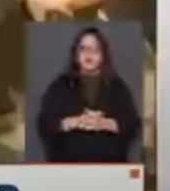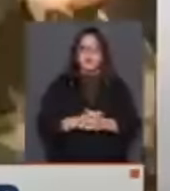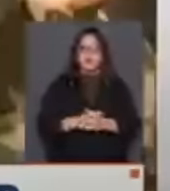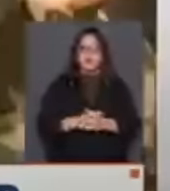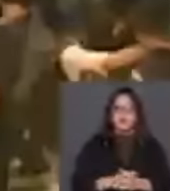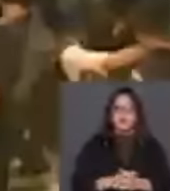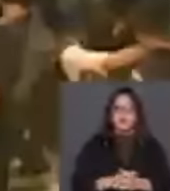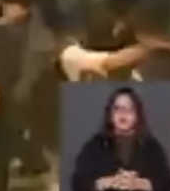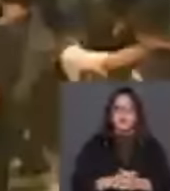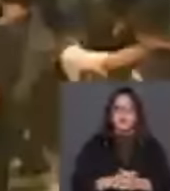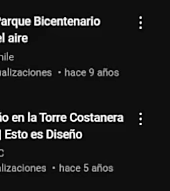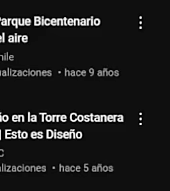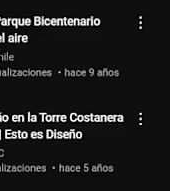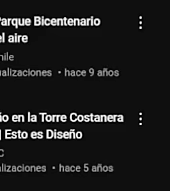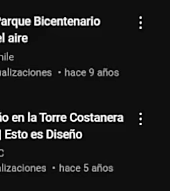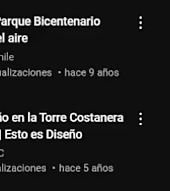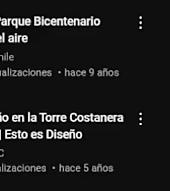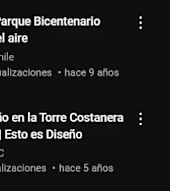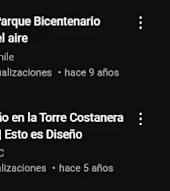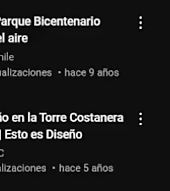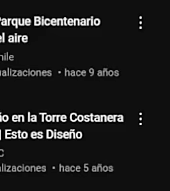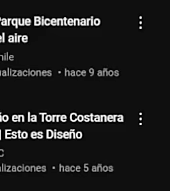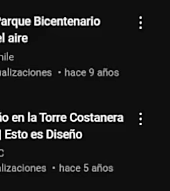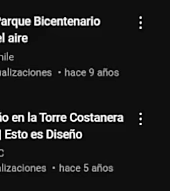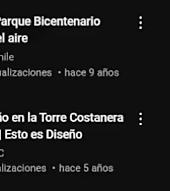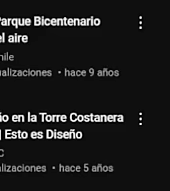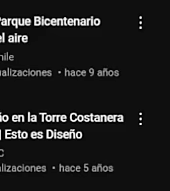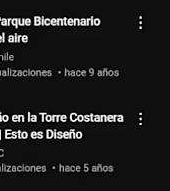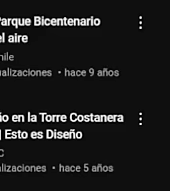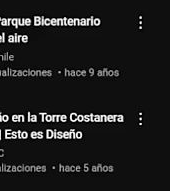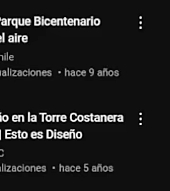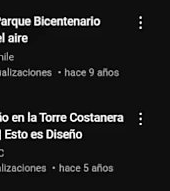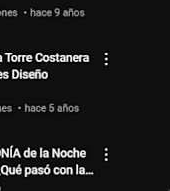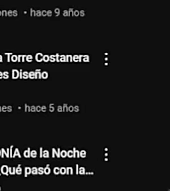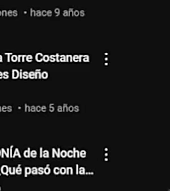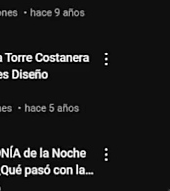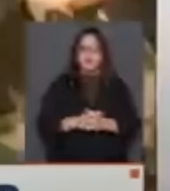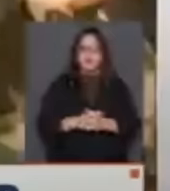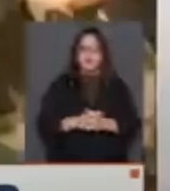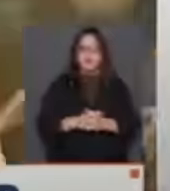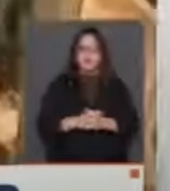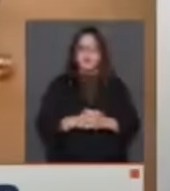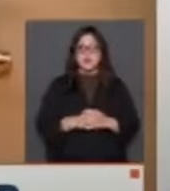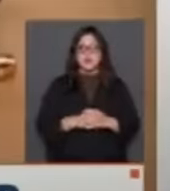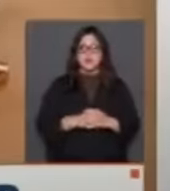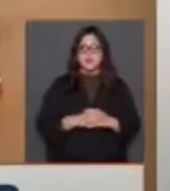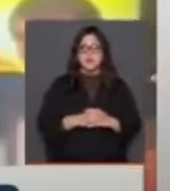300 tiendas, amigo. Voy a revisar a ver si estoy grabando, porque el otro día me pasó de que no estaba grabando. Estoy grabando.